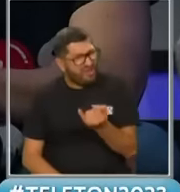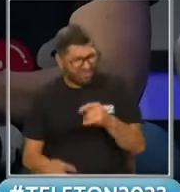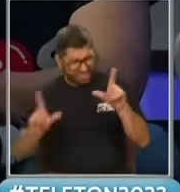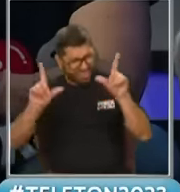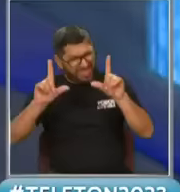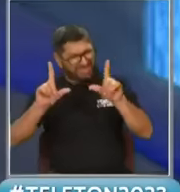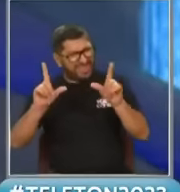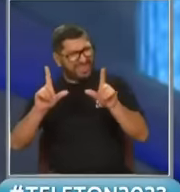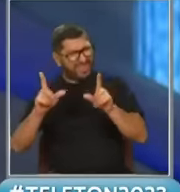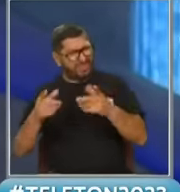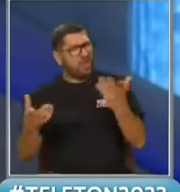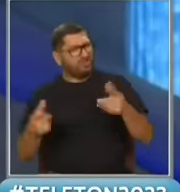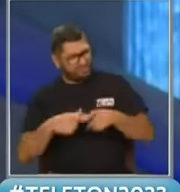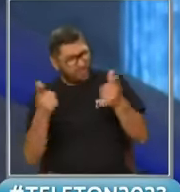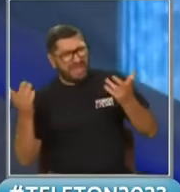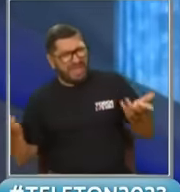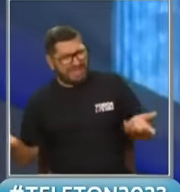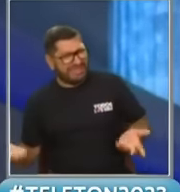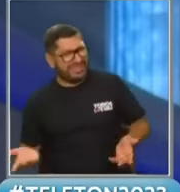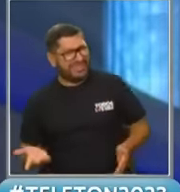Yo dije, bien chileno, buen